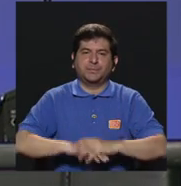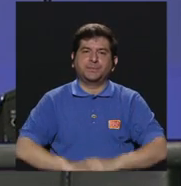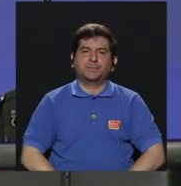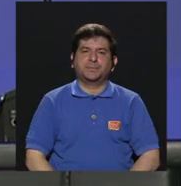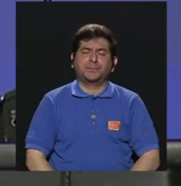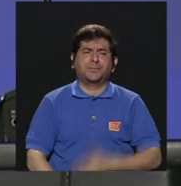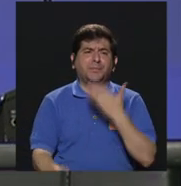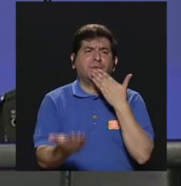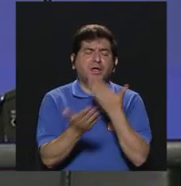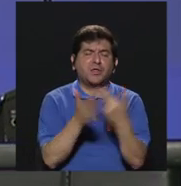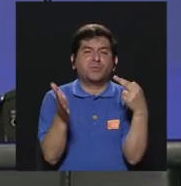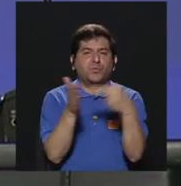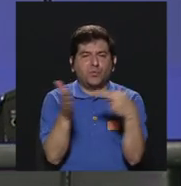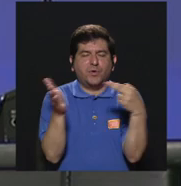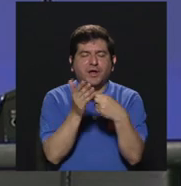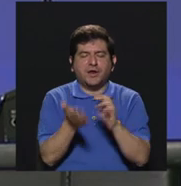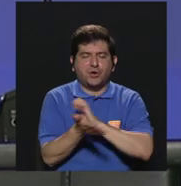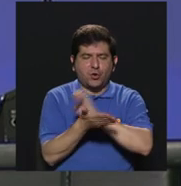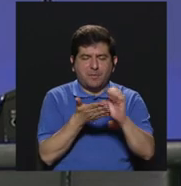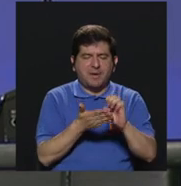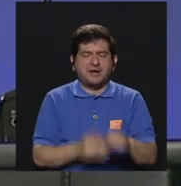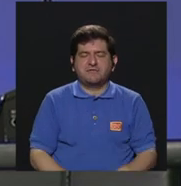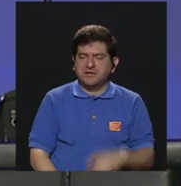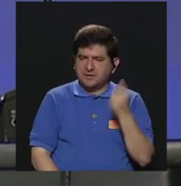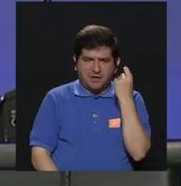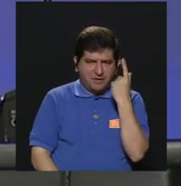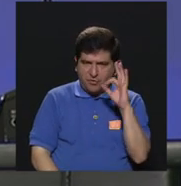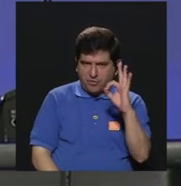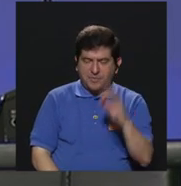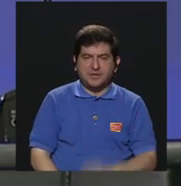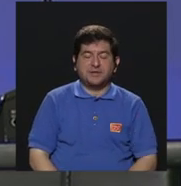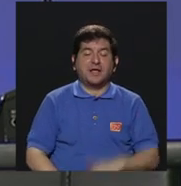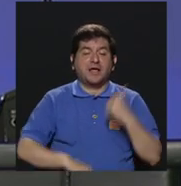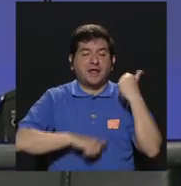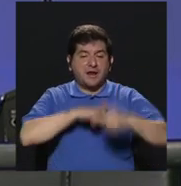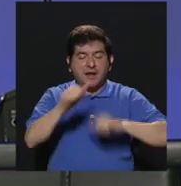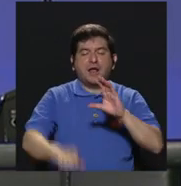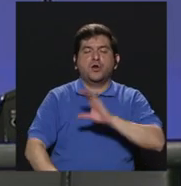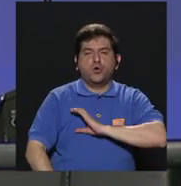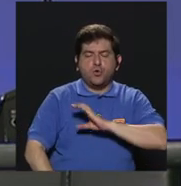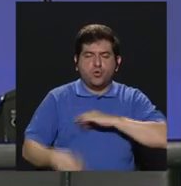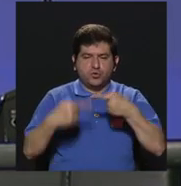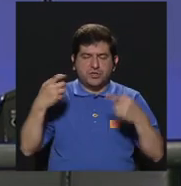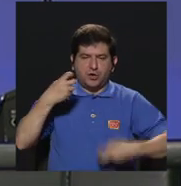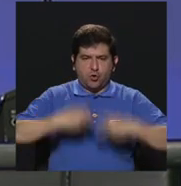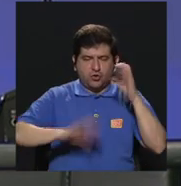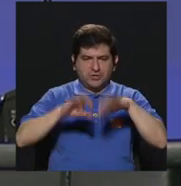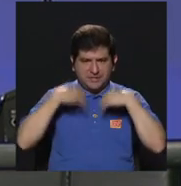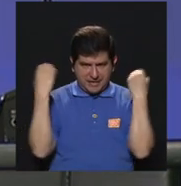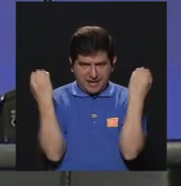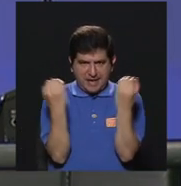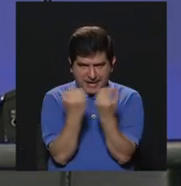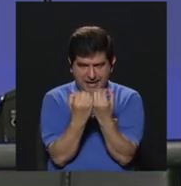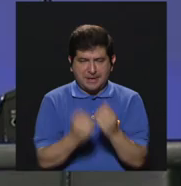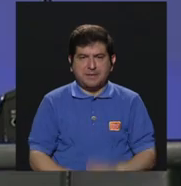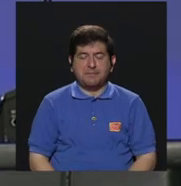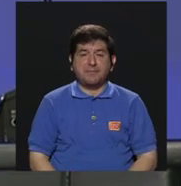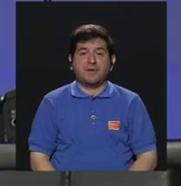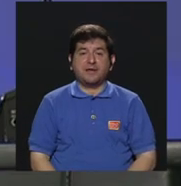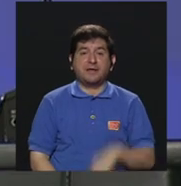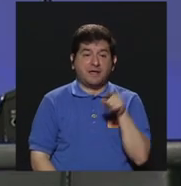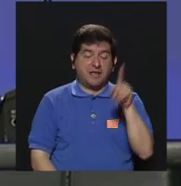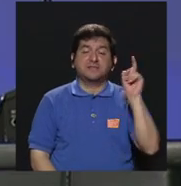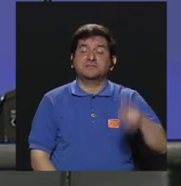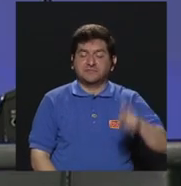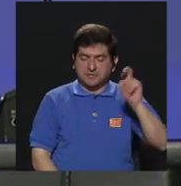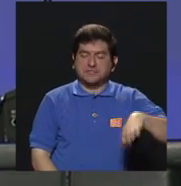Es bueno repetir esto para evitar malos entendidos. El combate policial contra el crimen organizado es